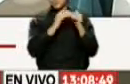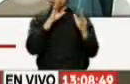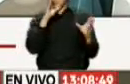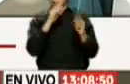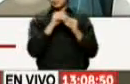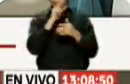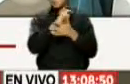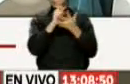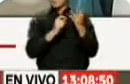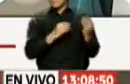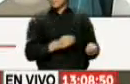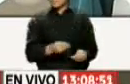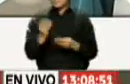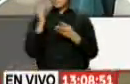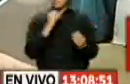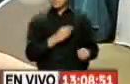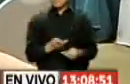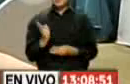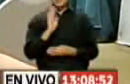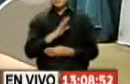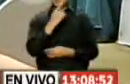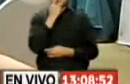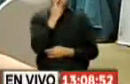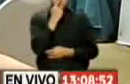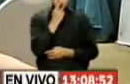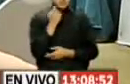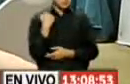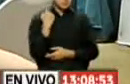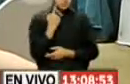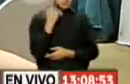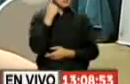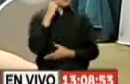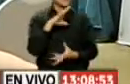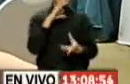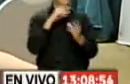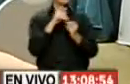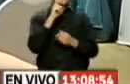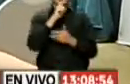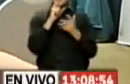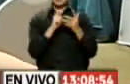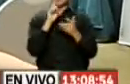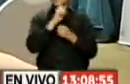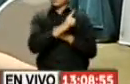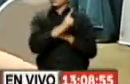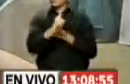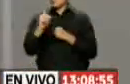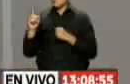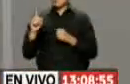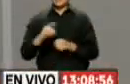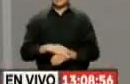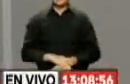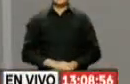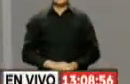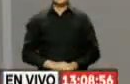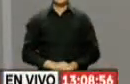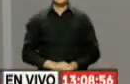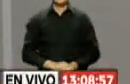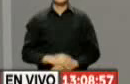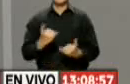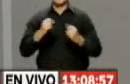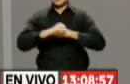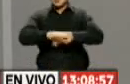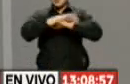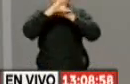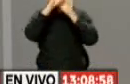que necesitan y enviar, porque ellos están muy interesados y nosotros también adaptarnos a las necesidades de cada uno. Y esta mañana, en